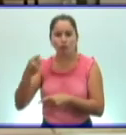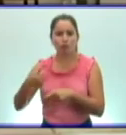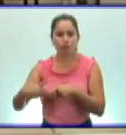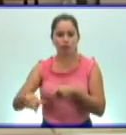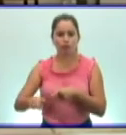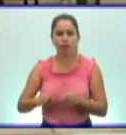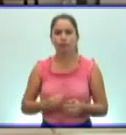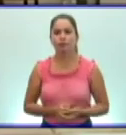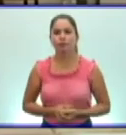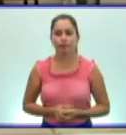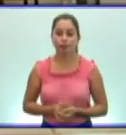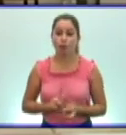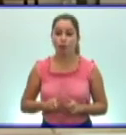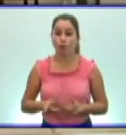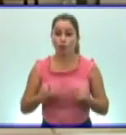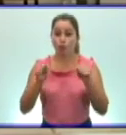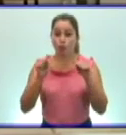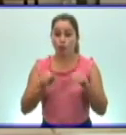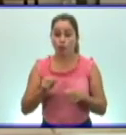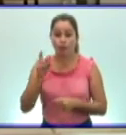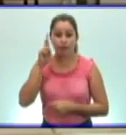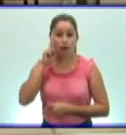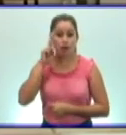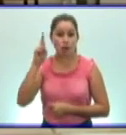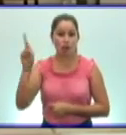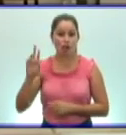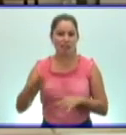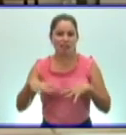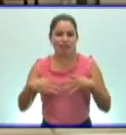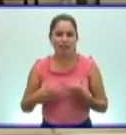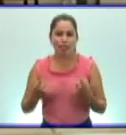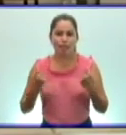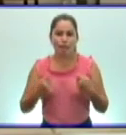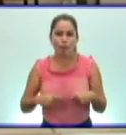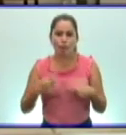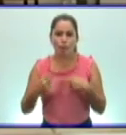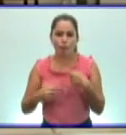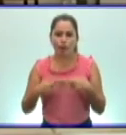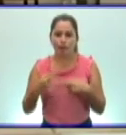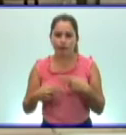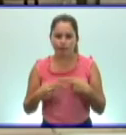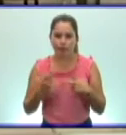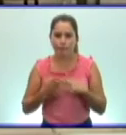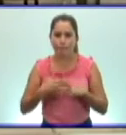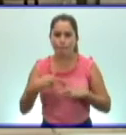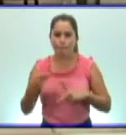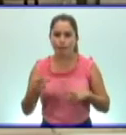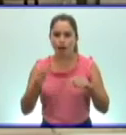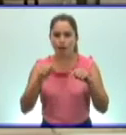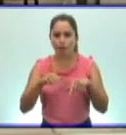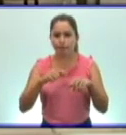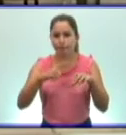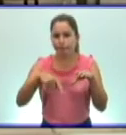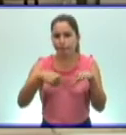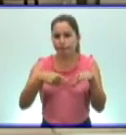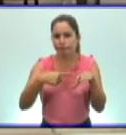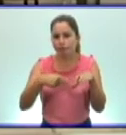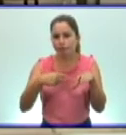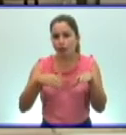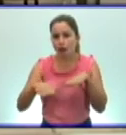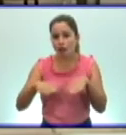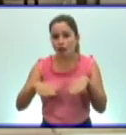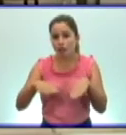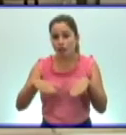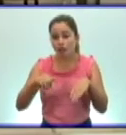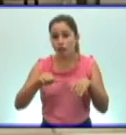quiero dedicarme a recordar el procedimiento que debemos seguir para preparar una disolución de concentración de la